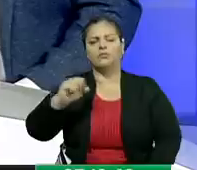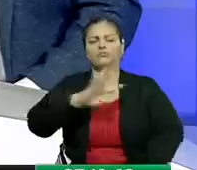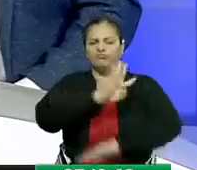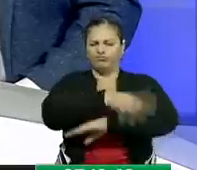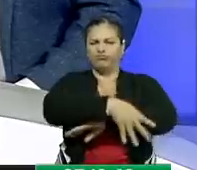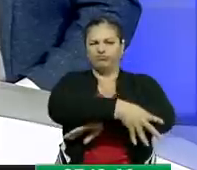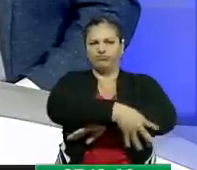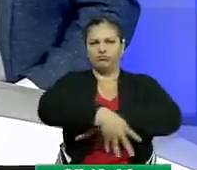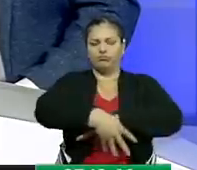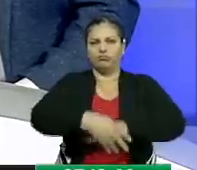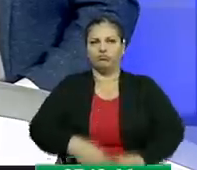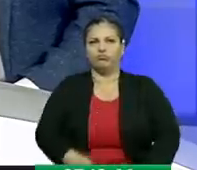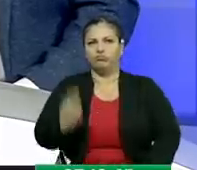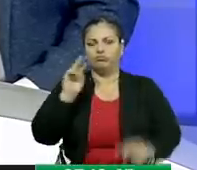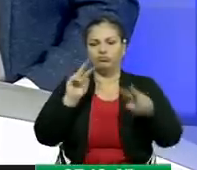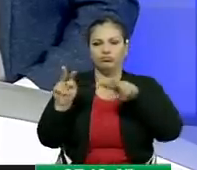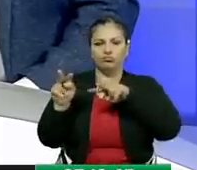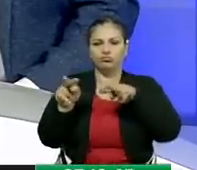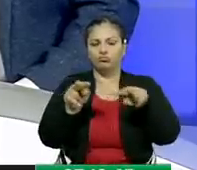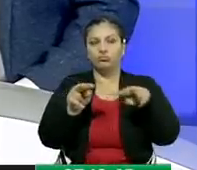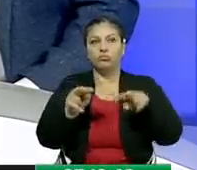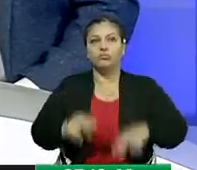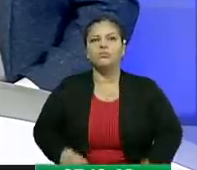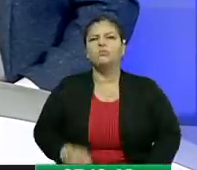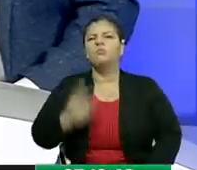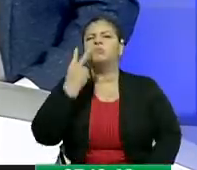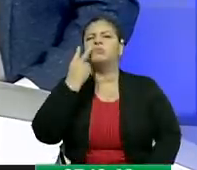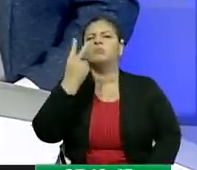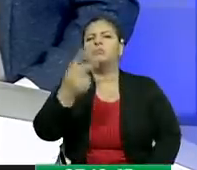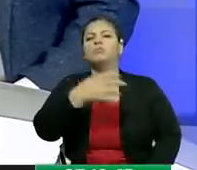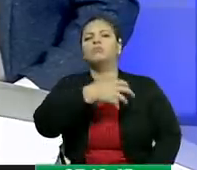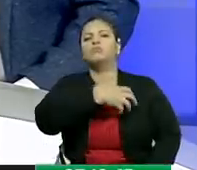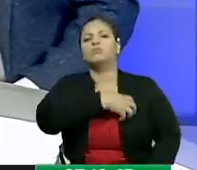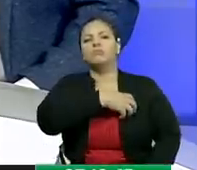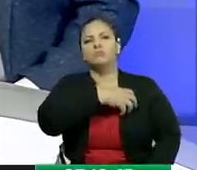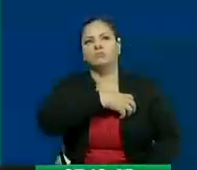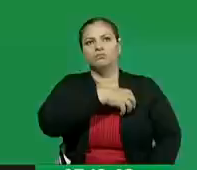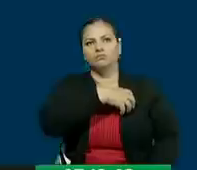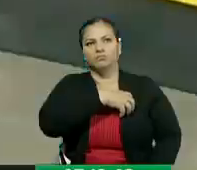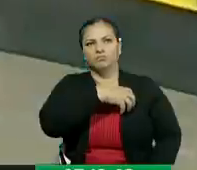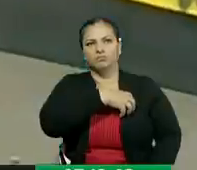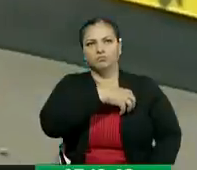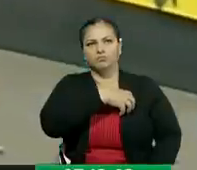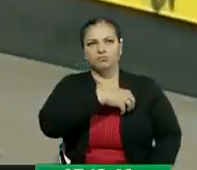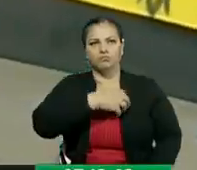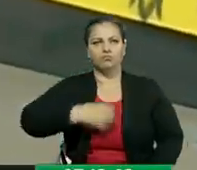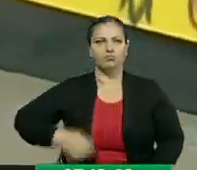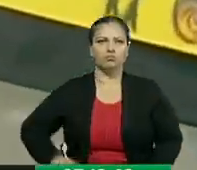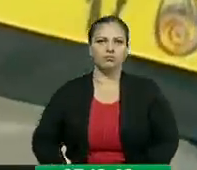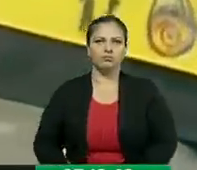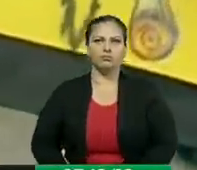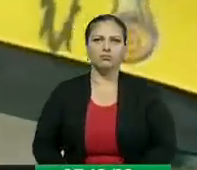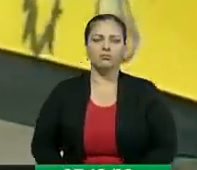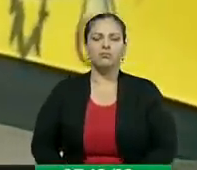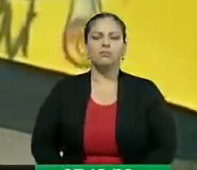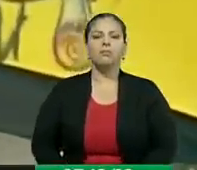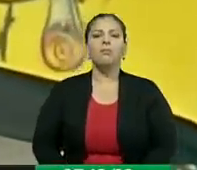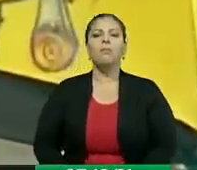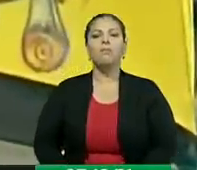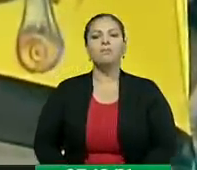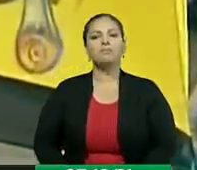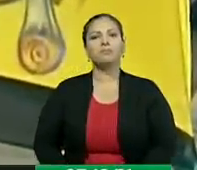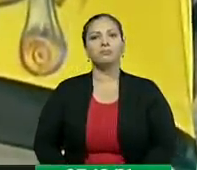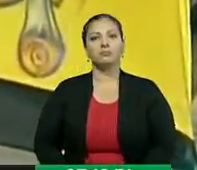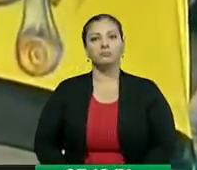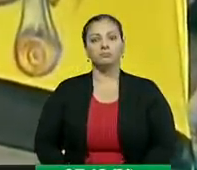apreciar con este fondo que representa ese sentir, esa emoción que sienten cada hincha que se